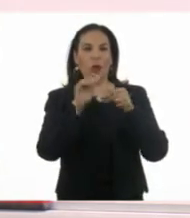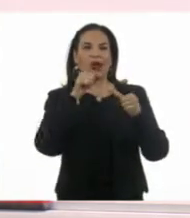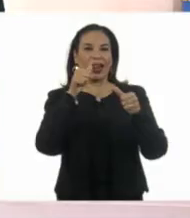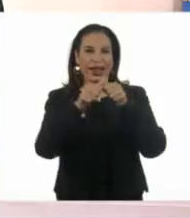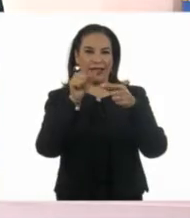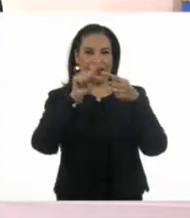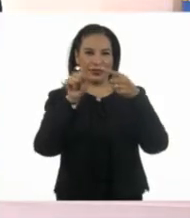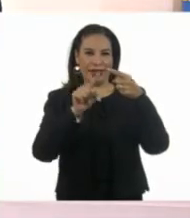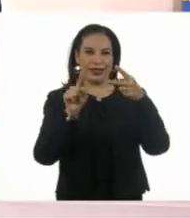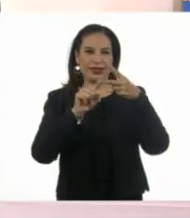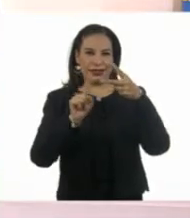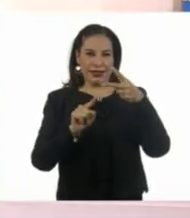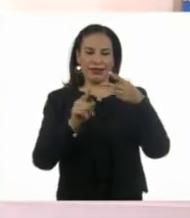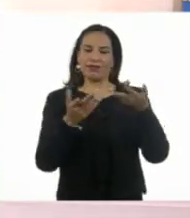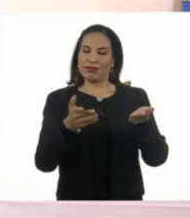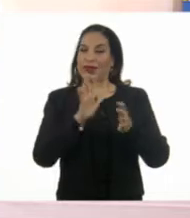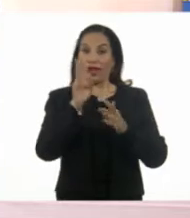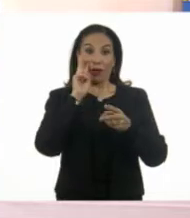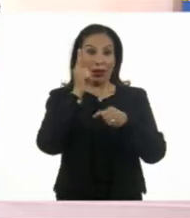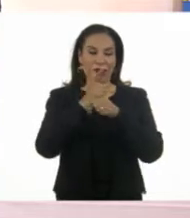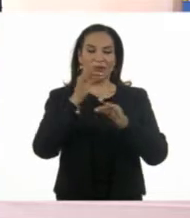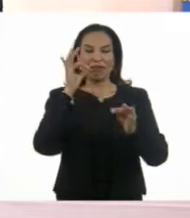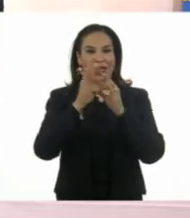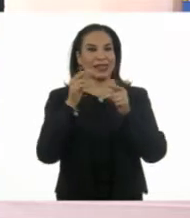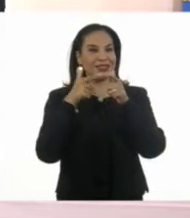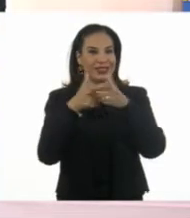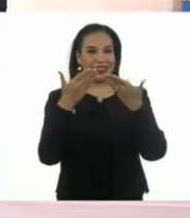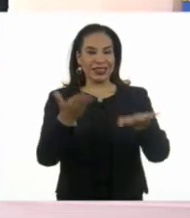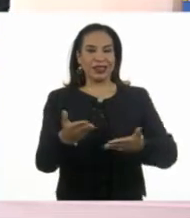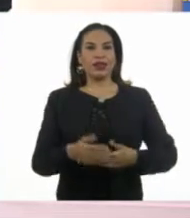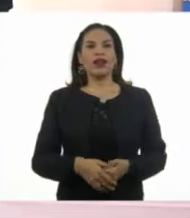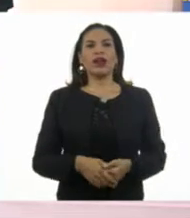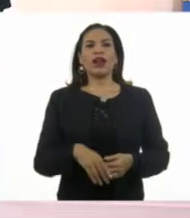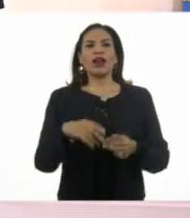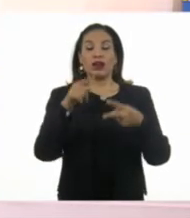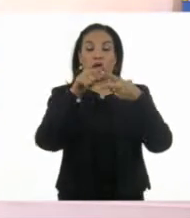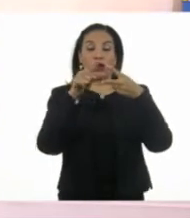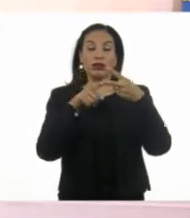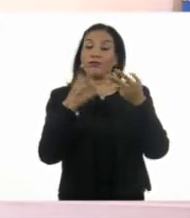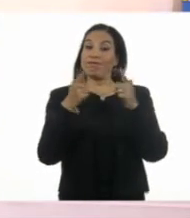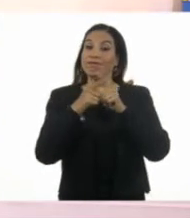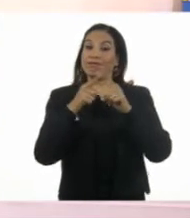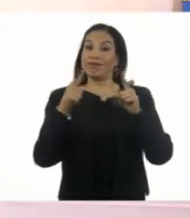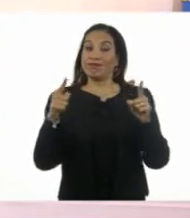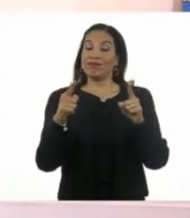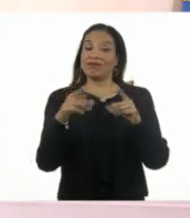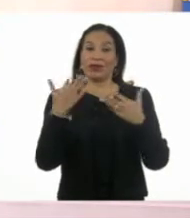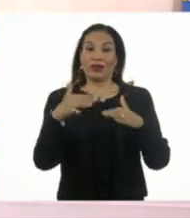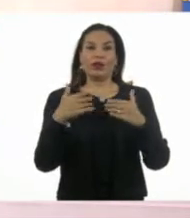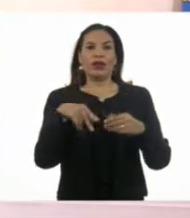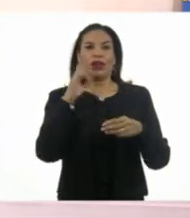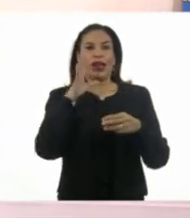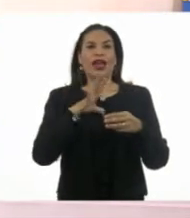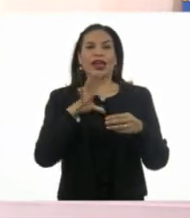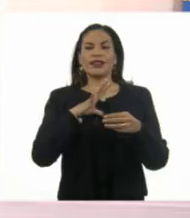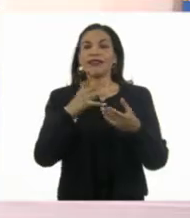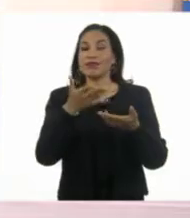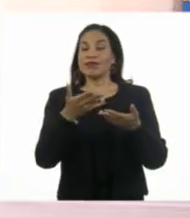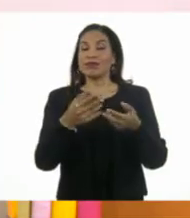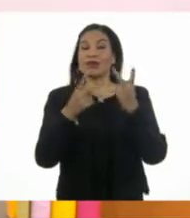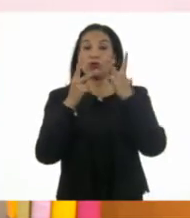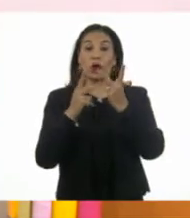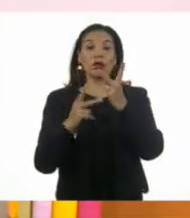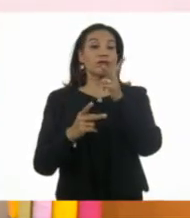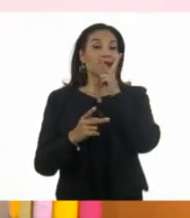notaron? Perfecto, vamos a seguir. Y en ese caso las dos son largas, ¿verdad? Así es, aquí tenemos